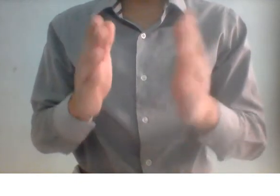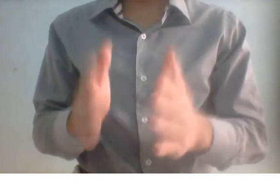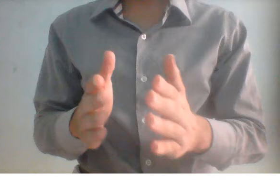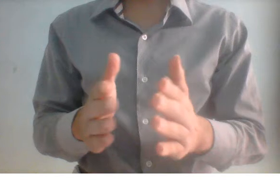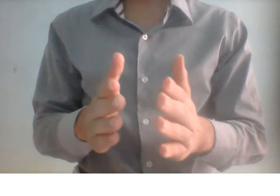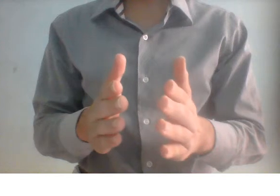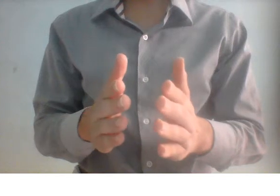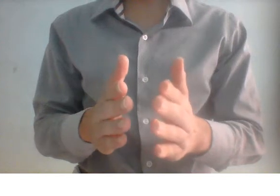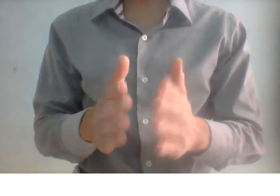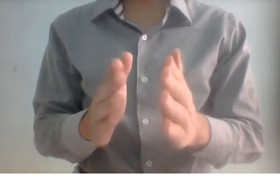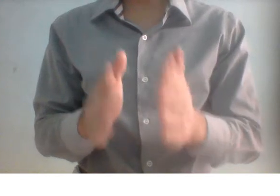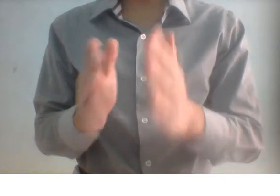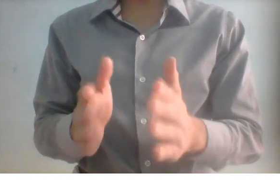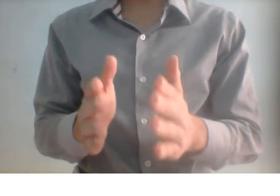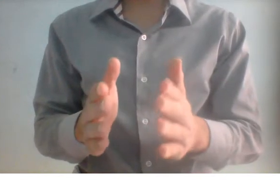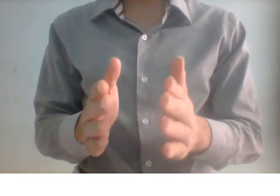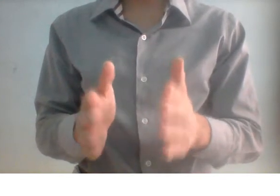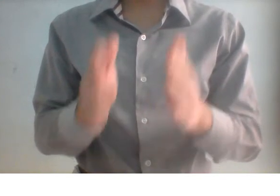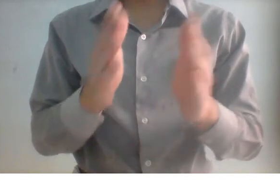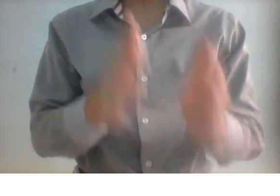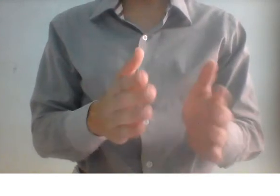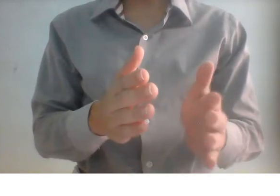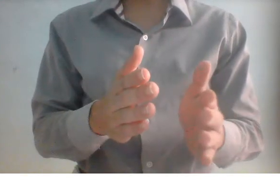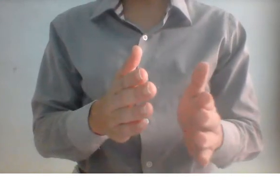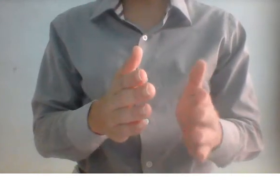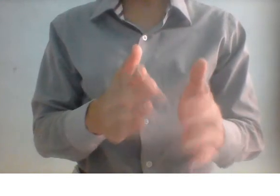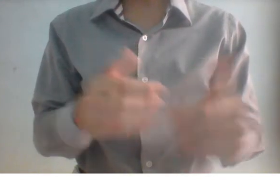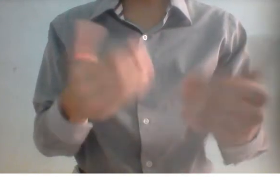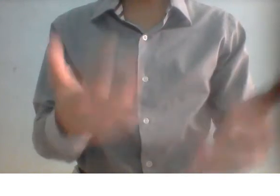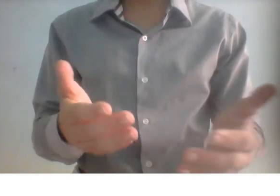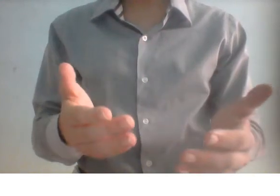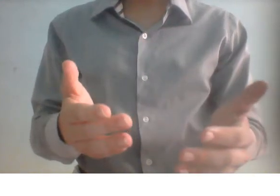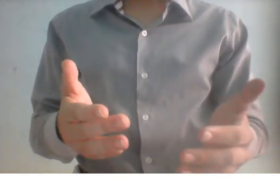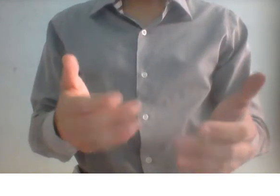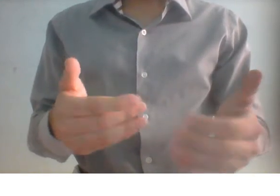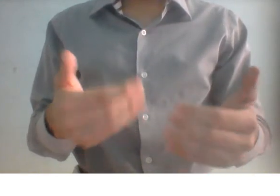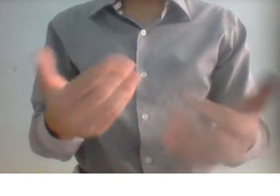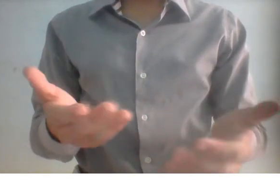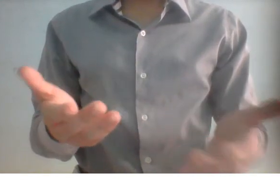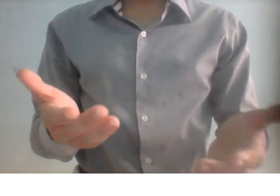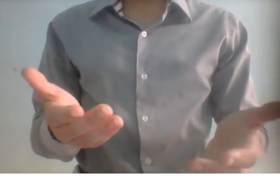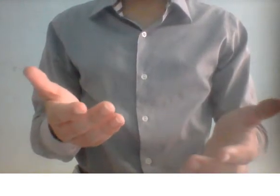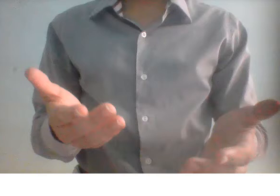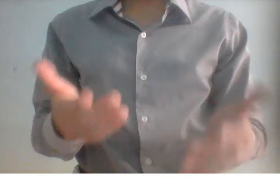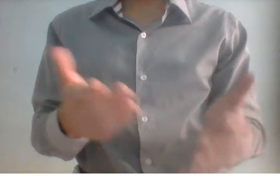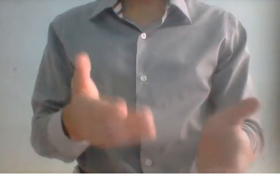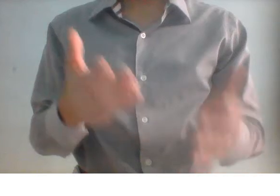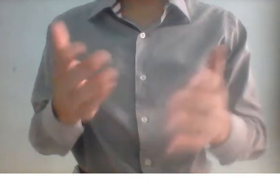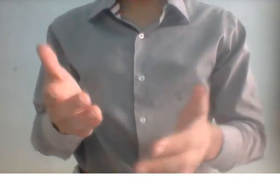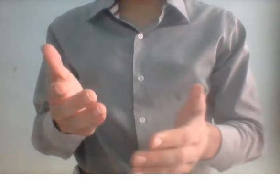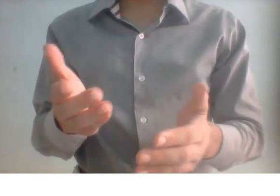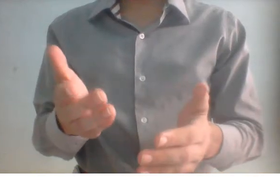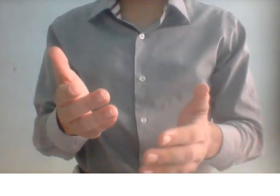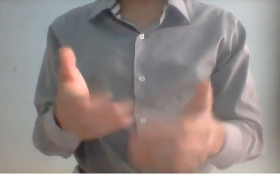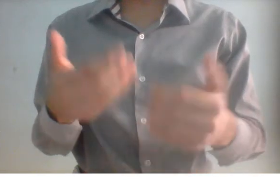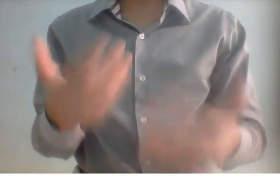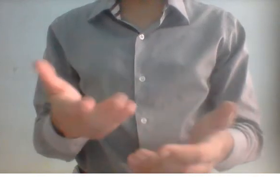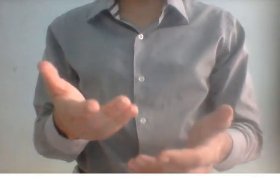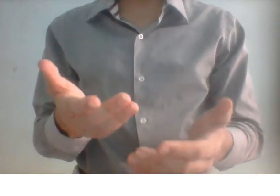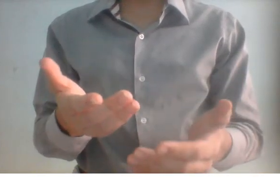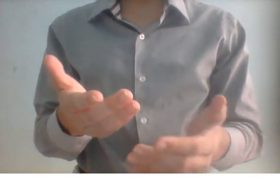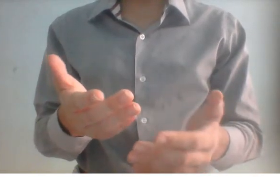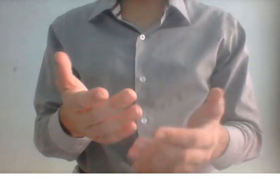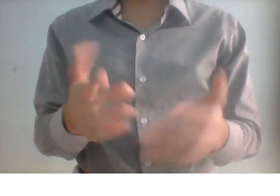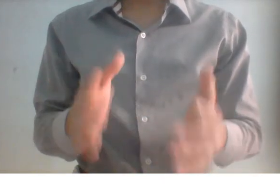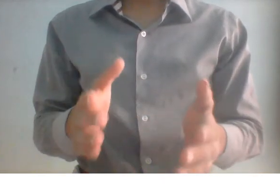si se llega a cancelar el contrato en algún momento, porque estos no quieren llegar a un acuerdo, pues creo que sería más beneficioso que se termine pagando las